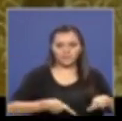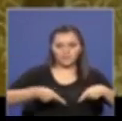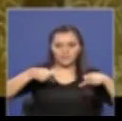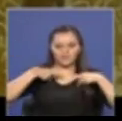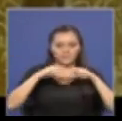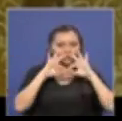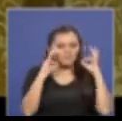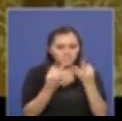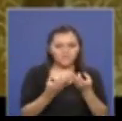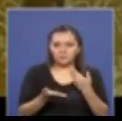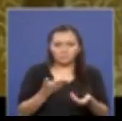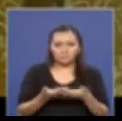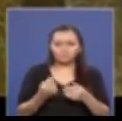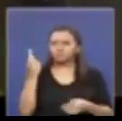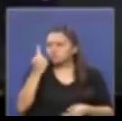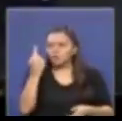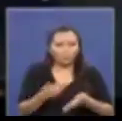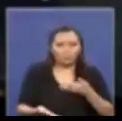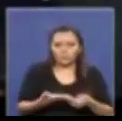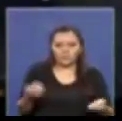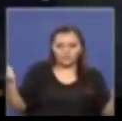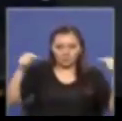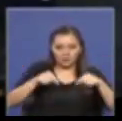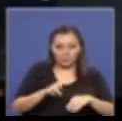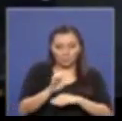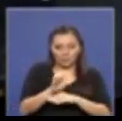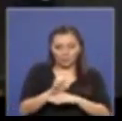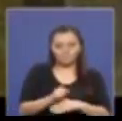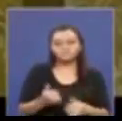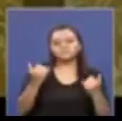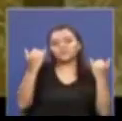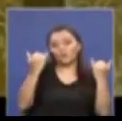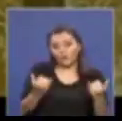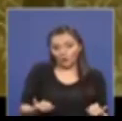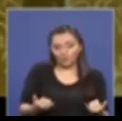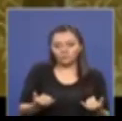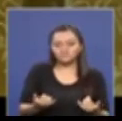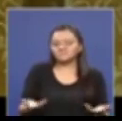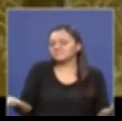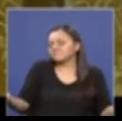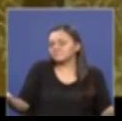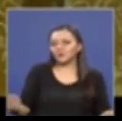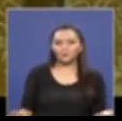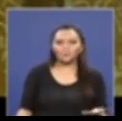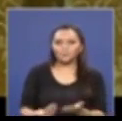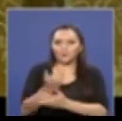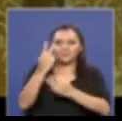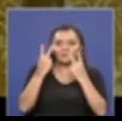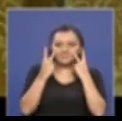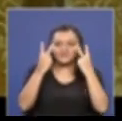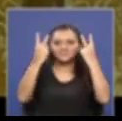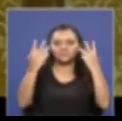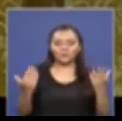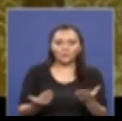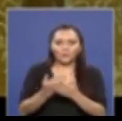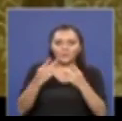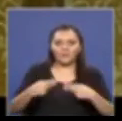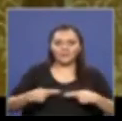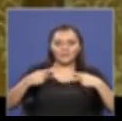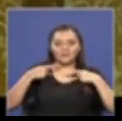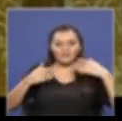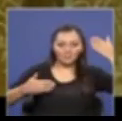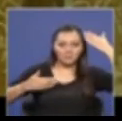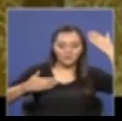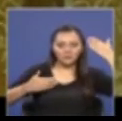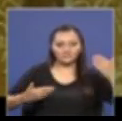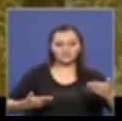junto a sus familias o solos. Hoy en cambio los recibimos con los nuevos vientos que soplan en esta América